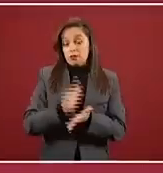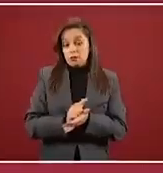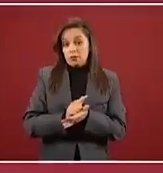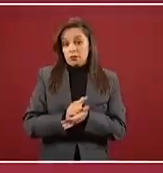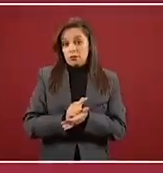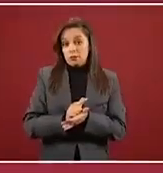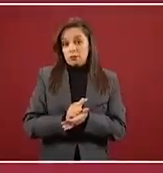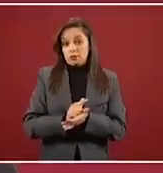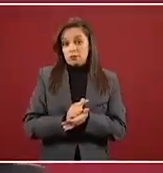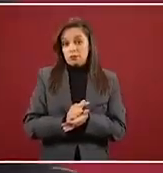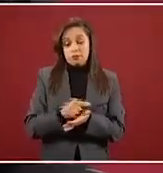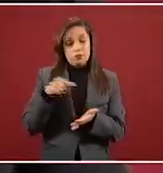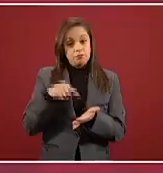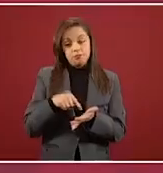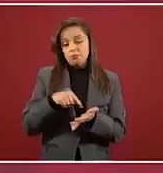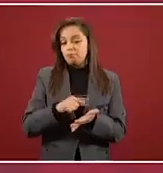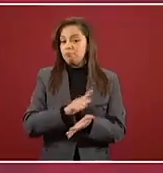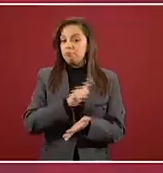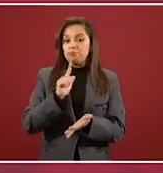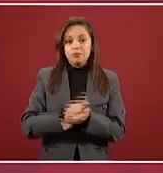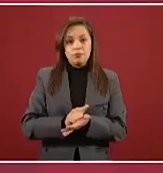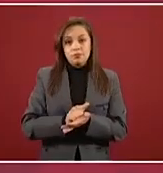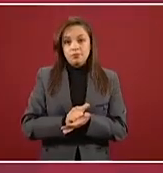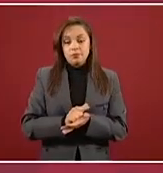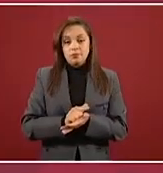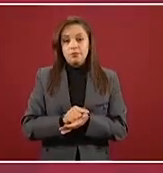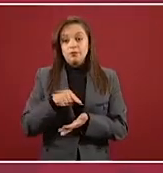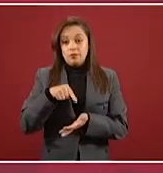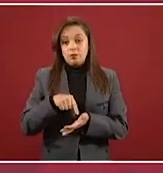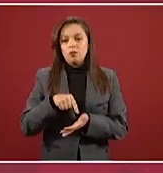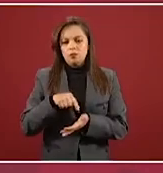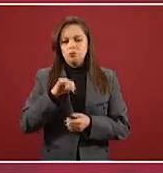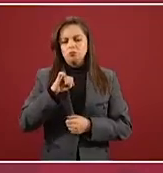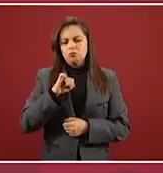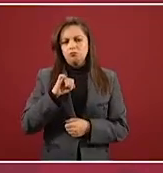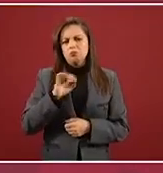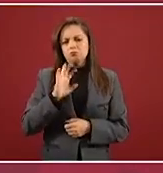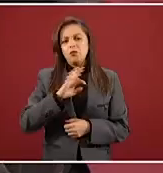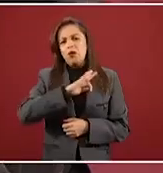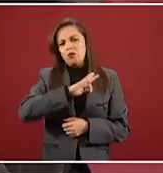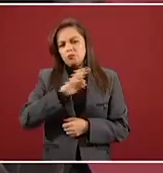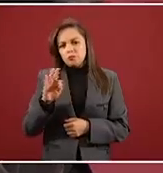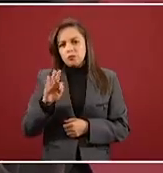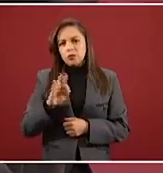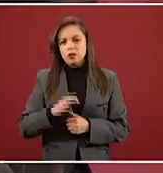Ahí sí puedo hacer un llamado a